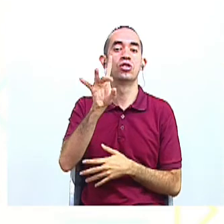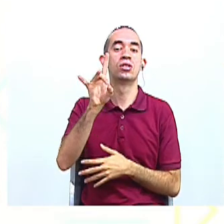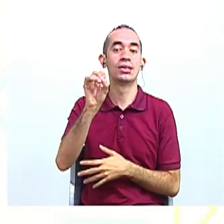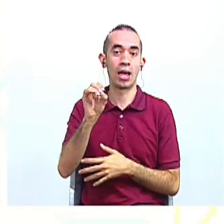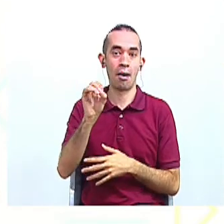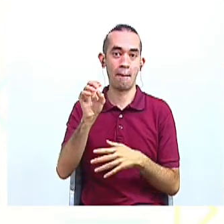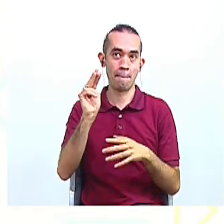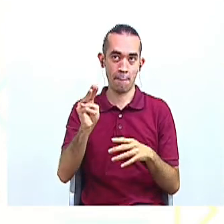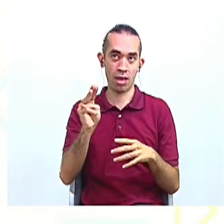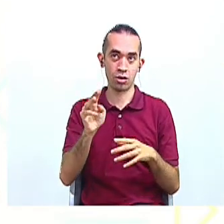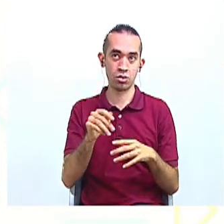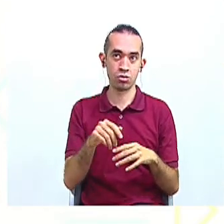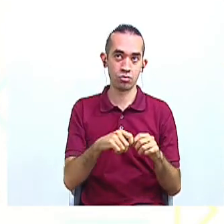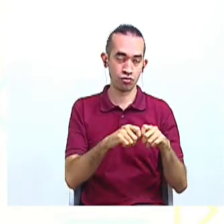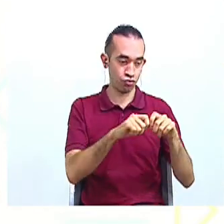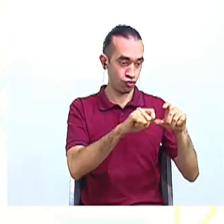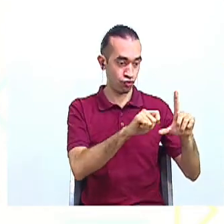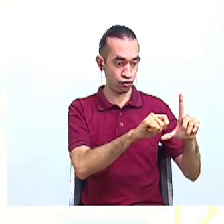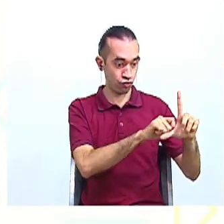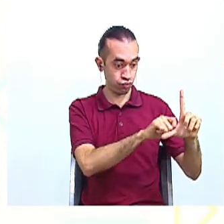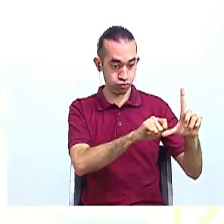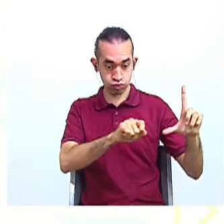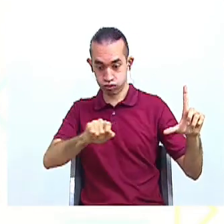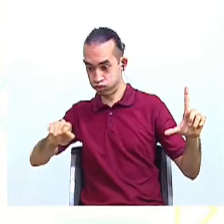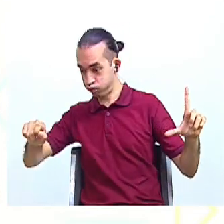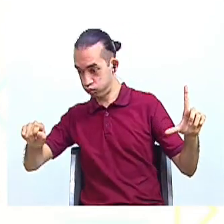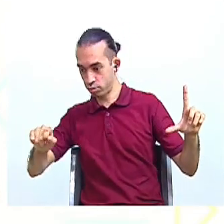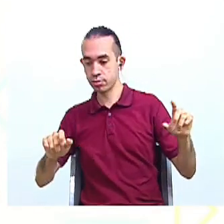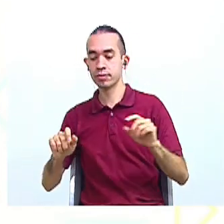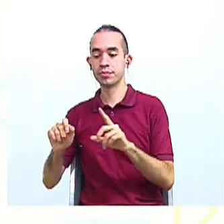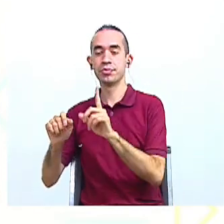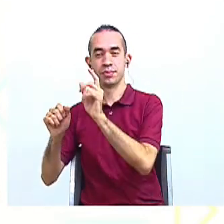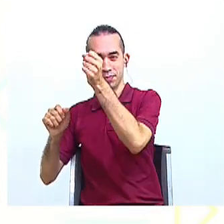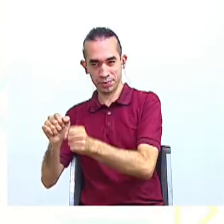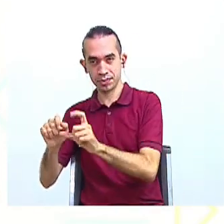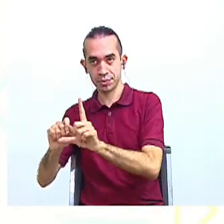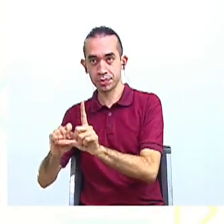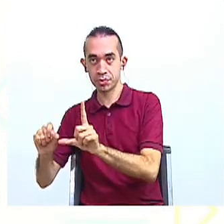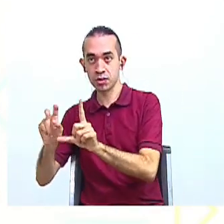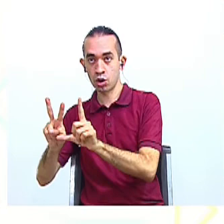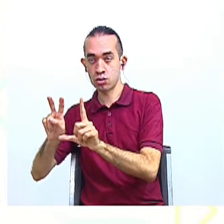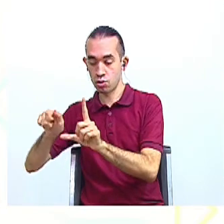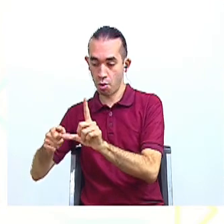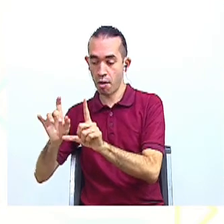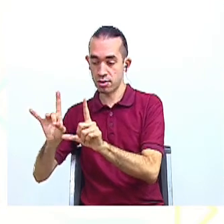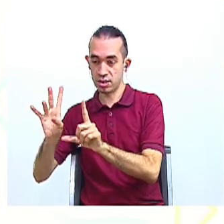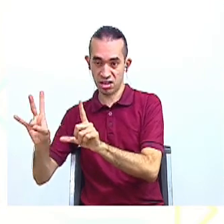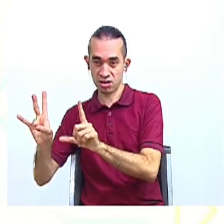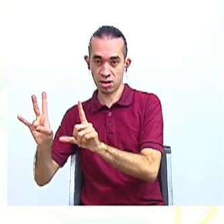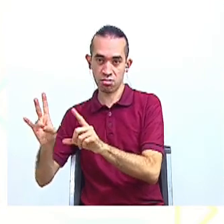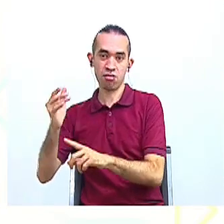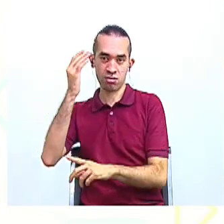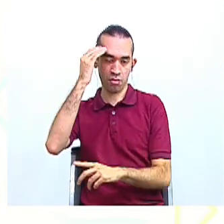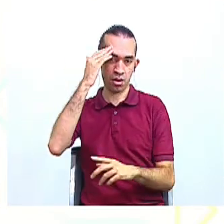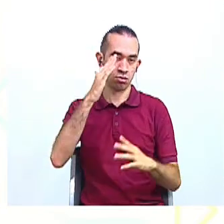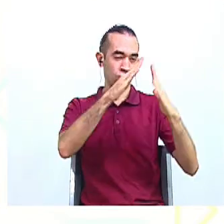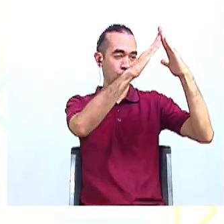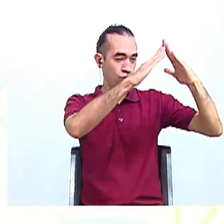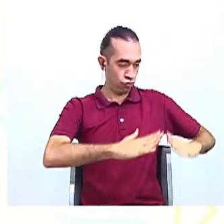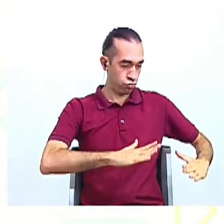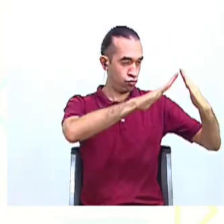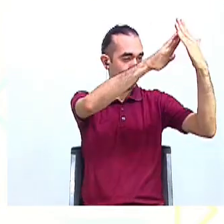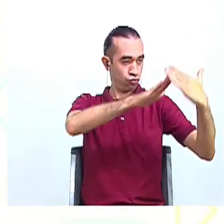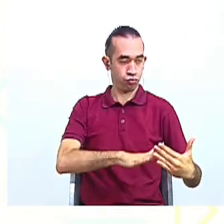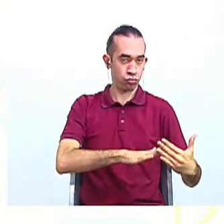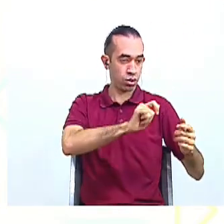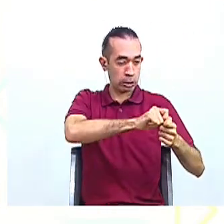comparó con 2,87 metros, que corresponden a las distancias de las sombras. La altura